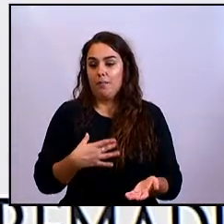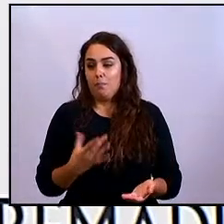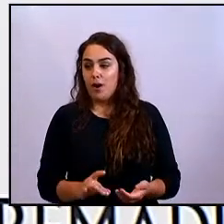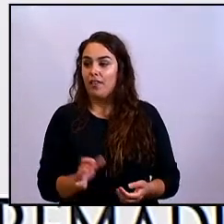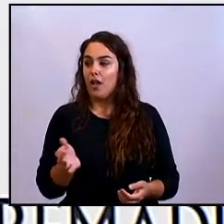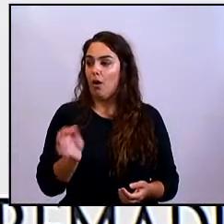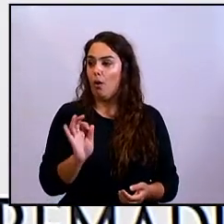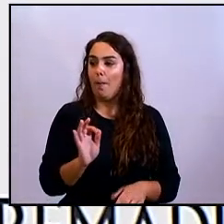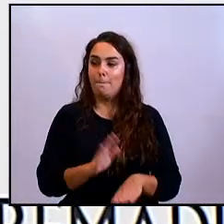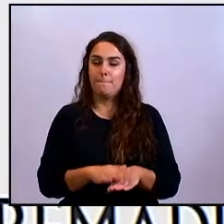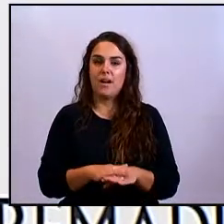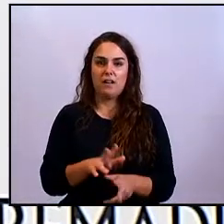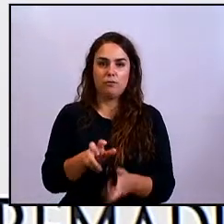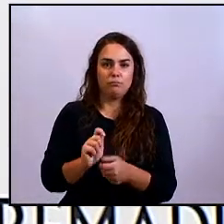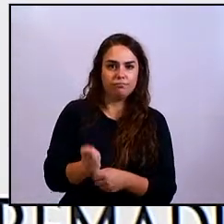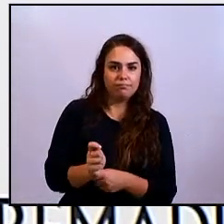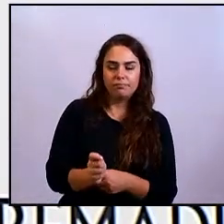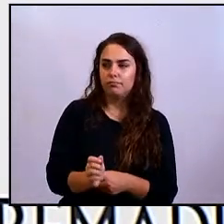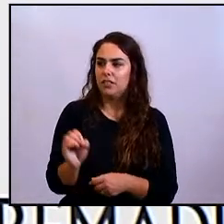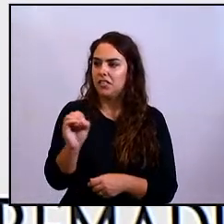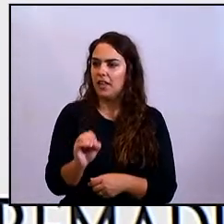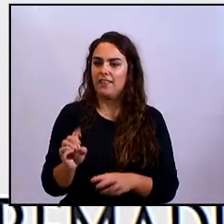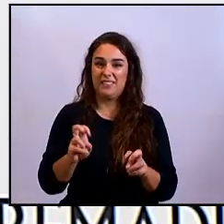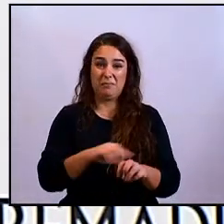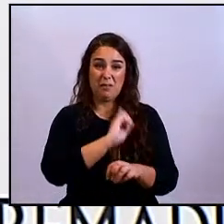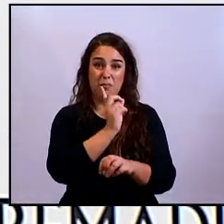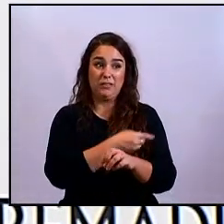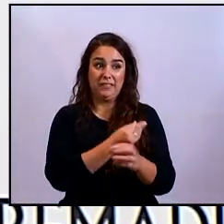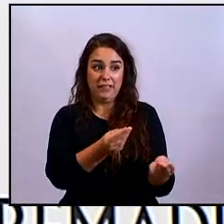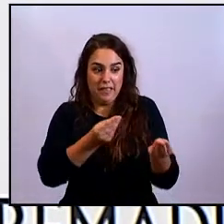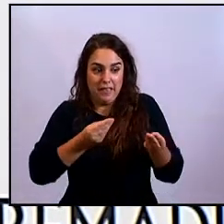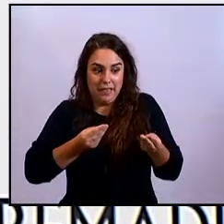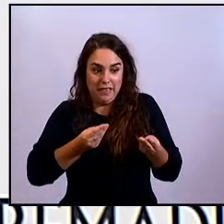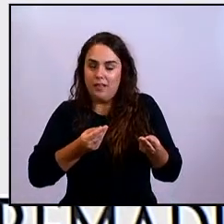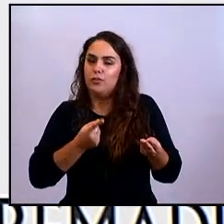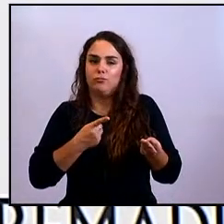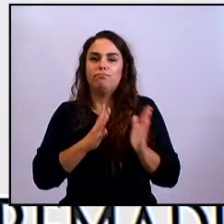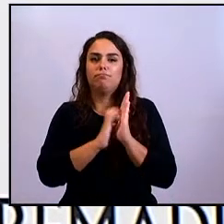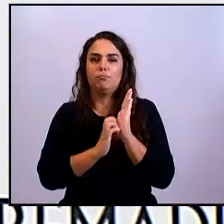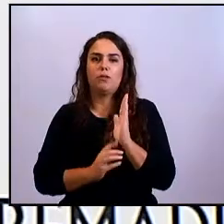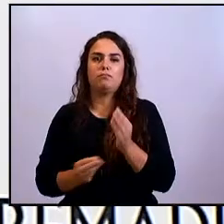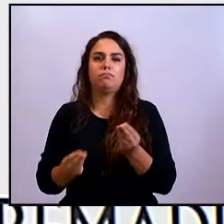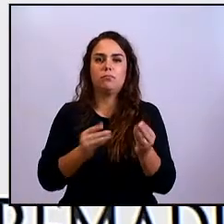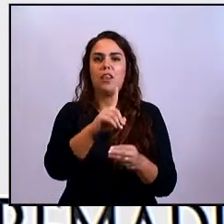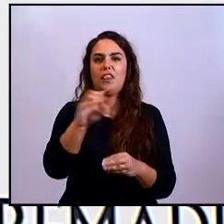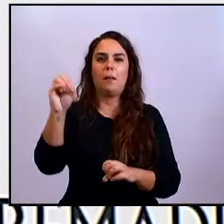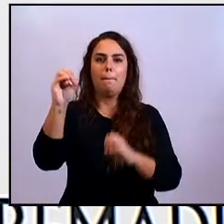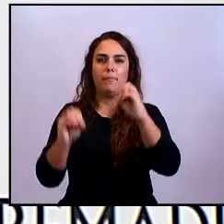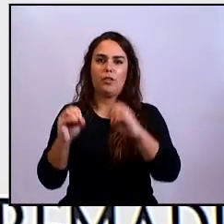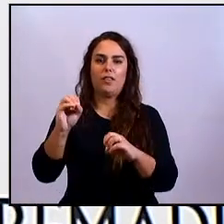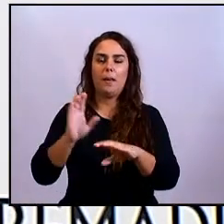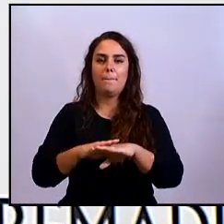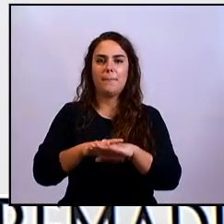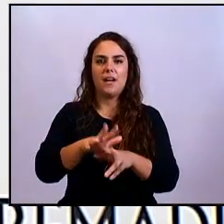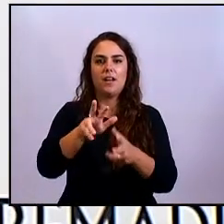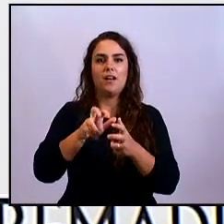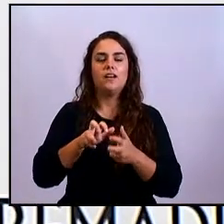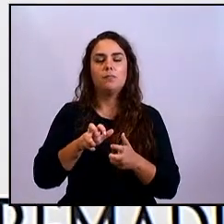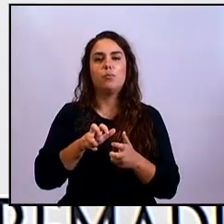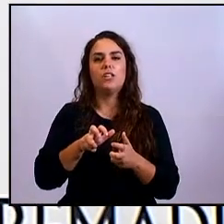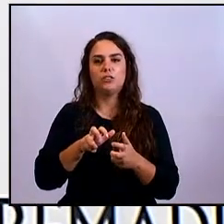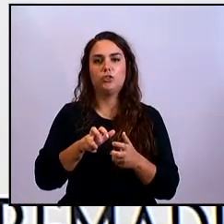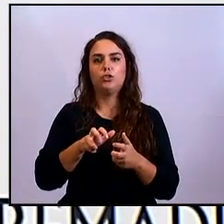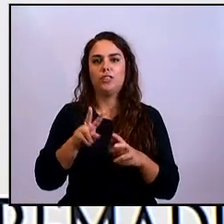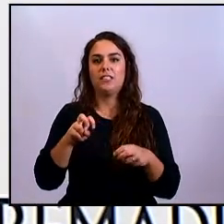tributar por ellas, por ejemplo, el deportista que las reciba, también vamos a bonificarlas en un 100% en la cuota tributaria del impuesto